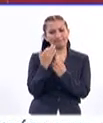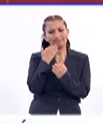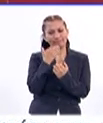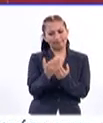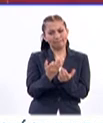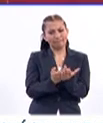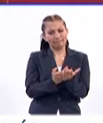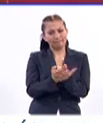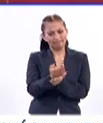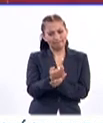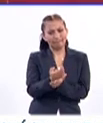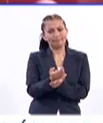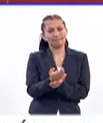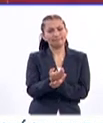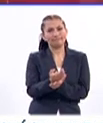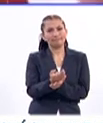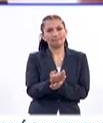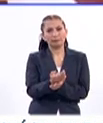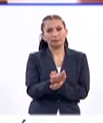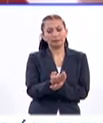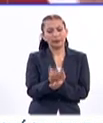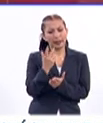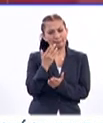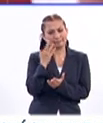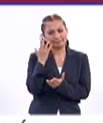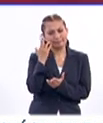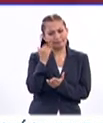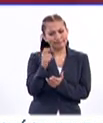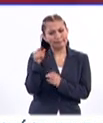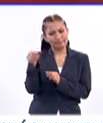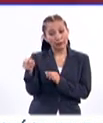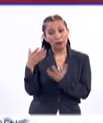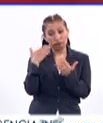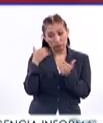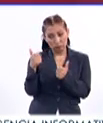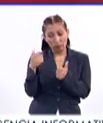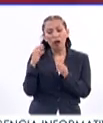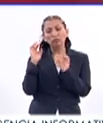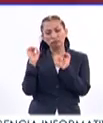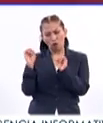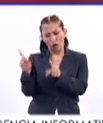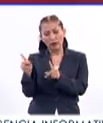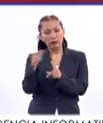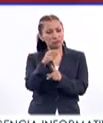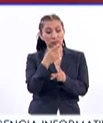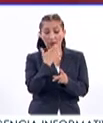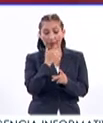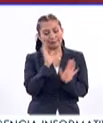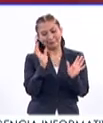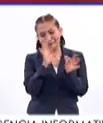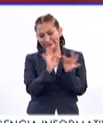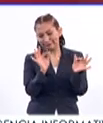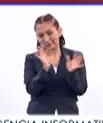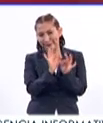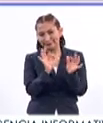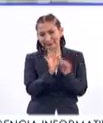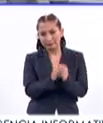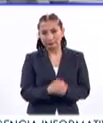rectos y dar la razón a quien la